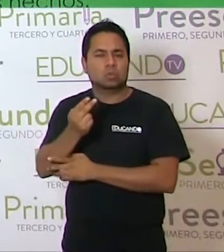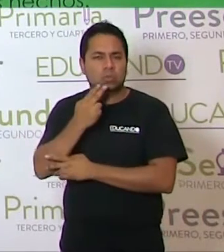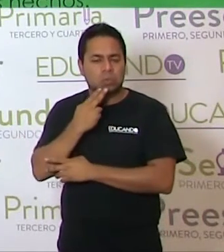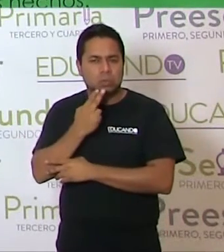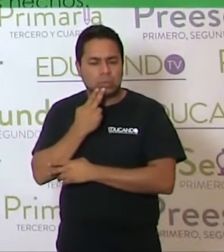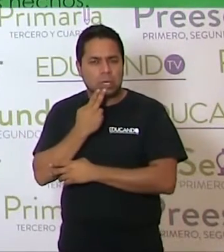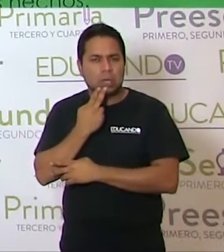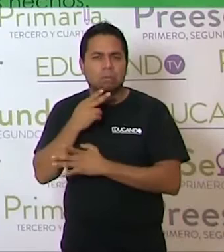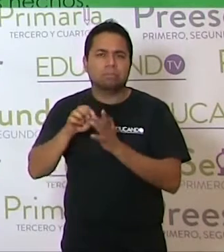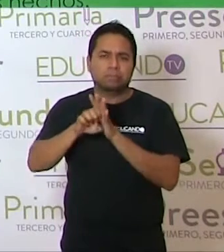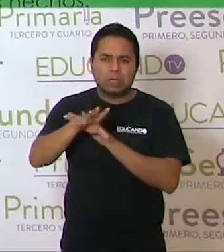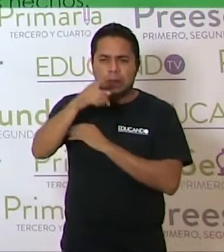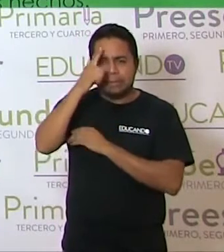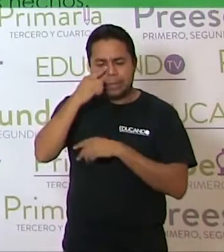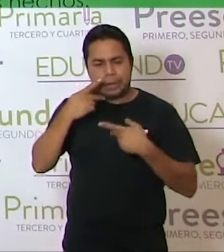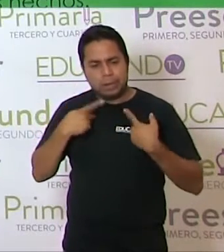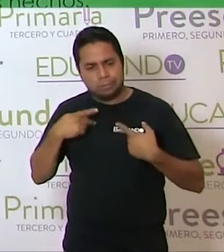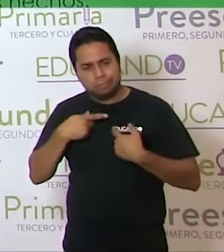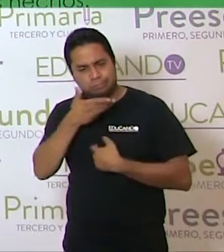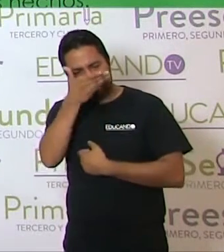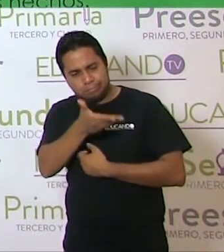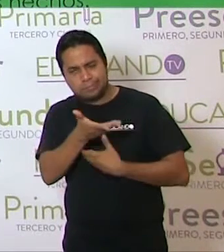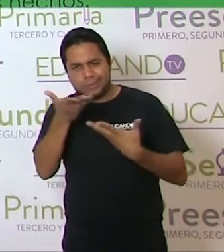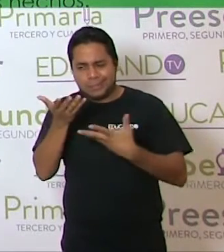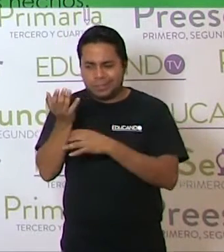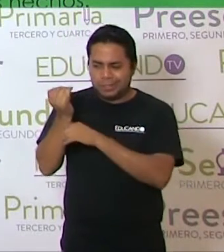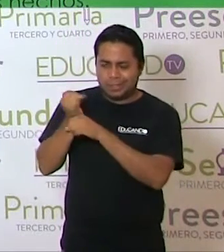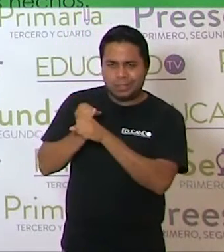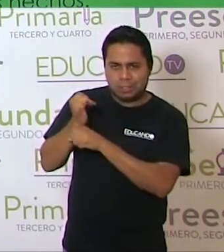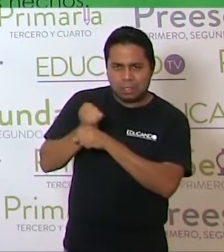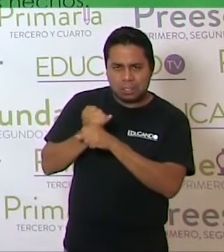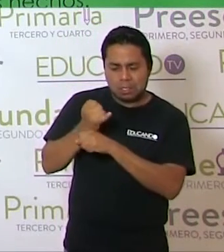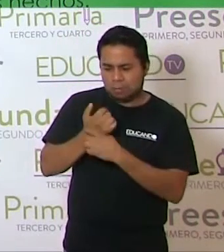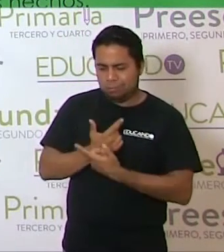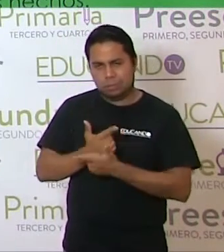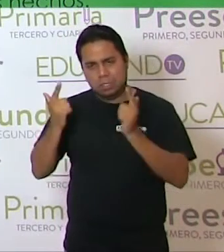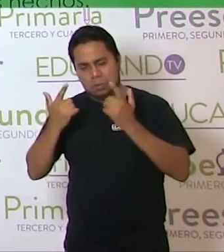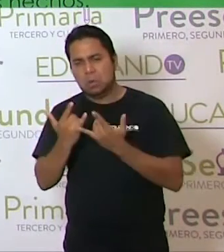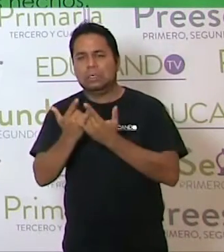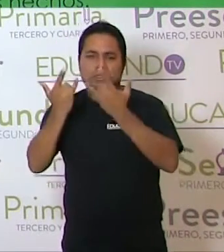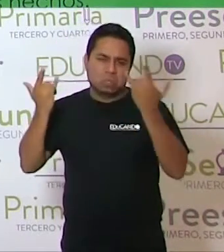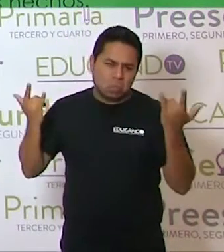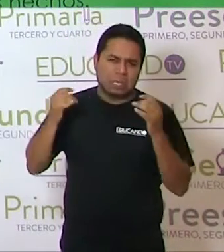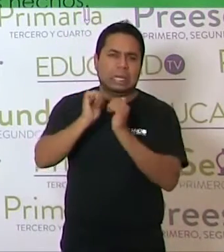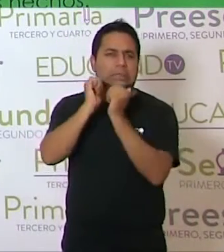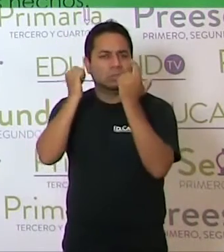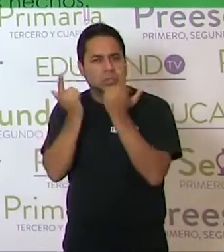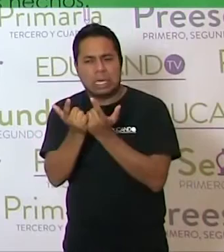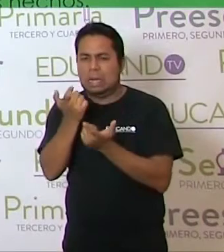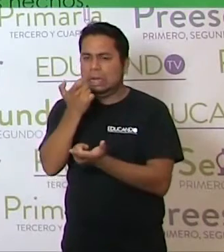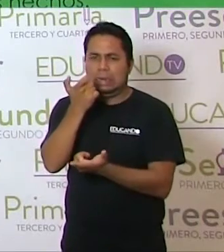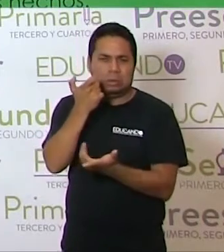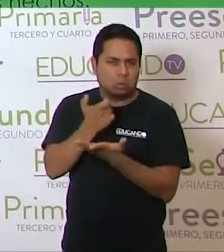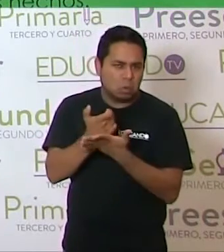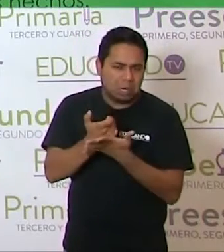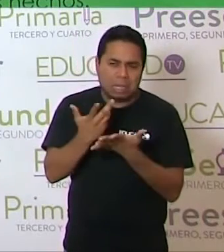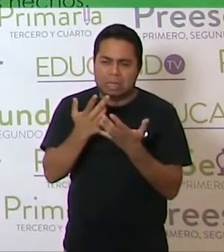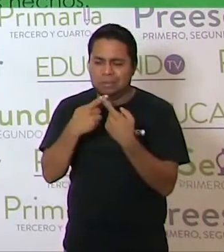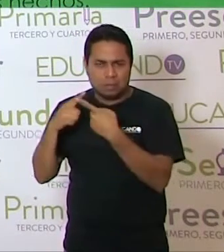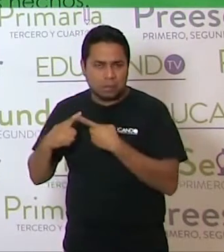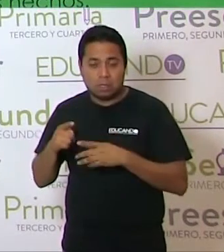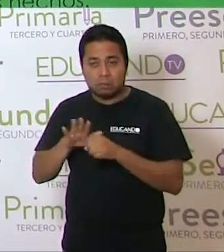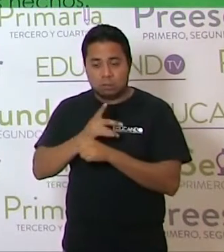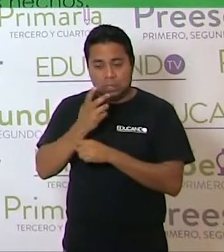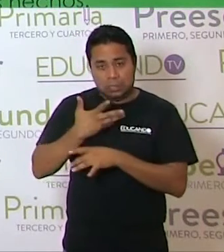para alguien que está haciendo una investigación de cualquier tipo histórica social económica porque es